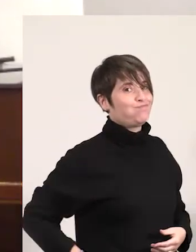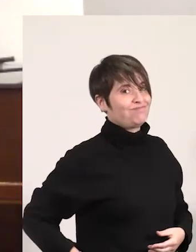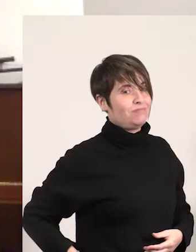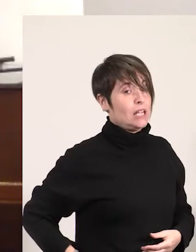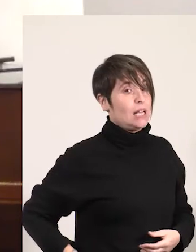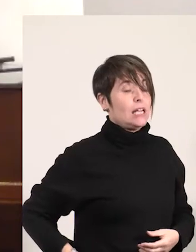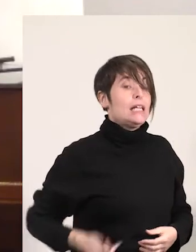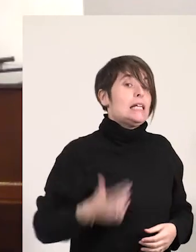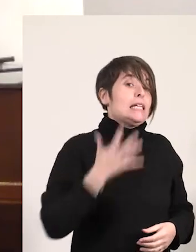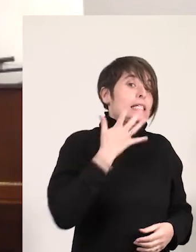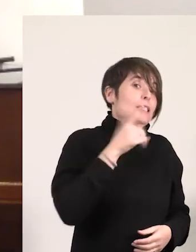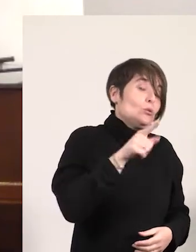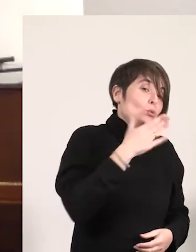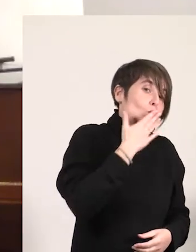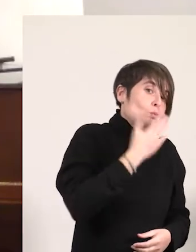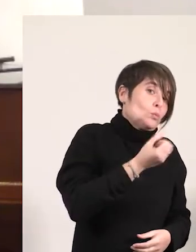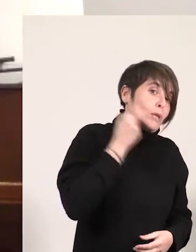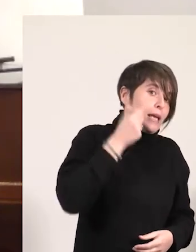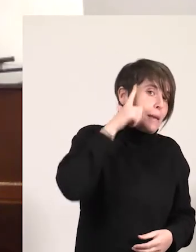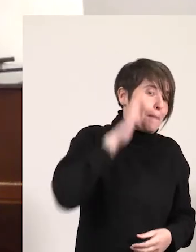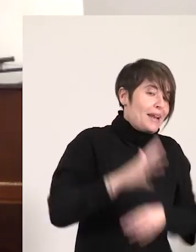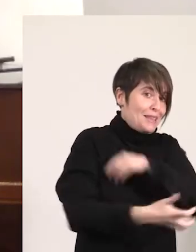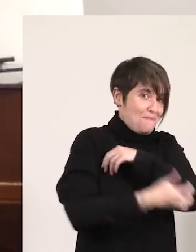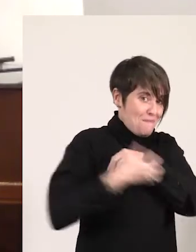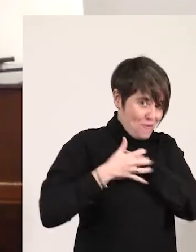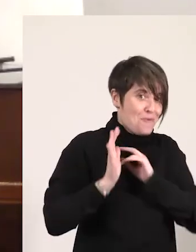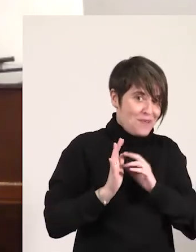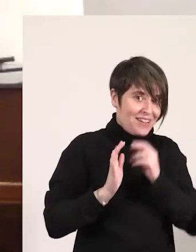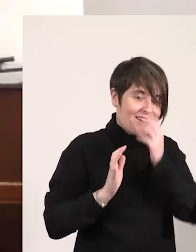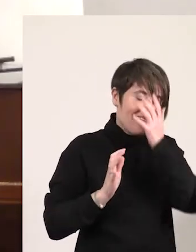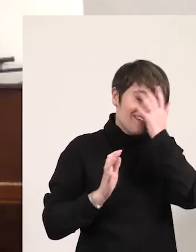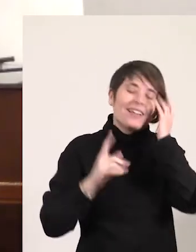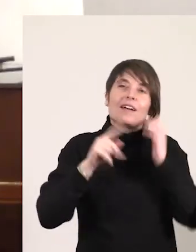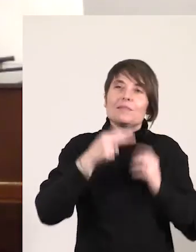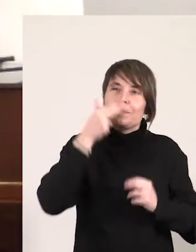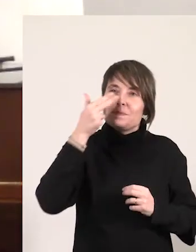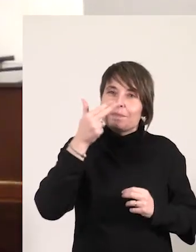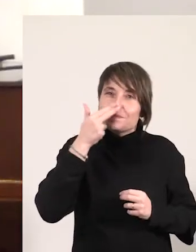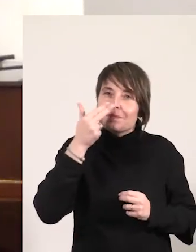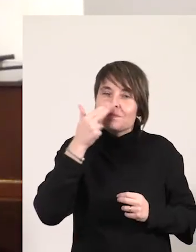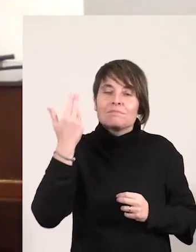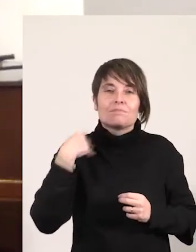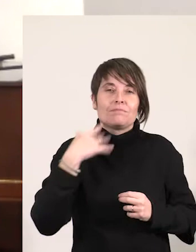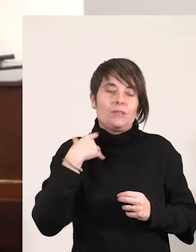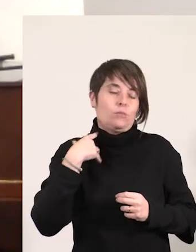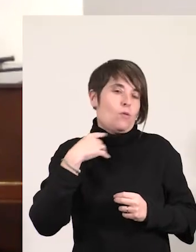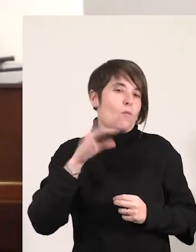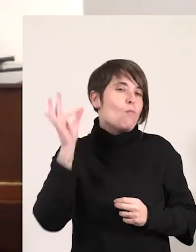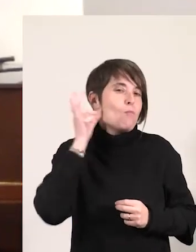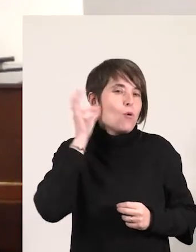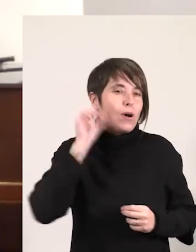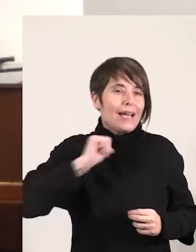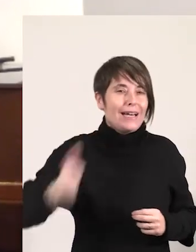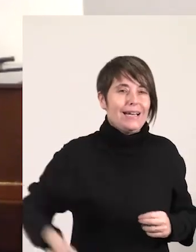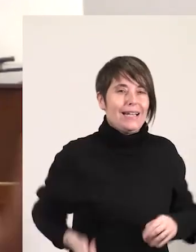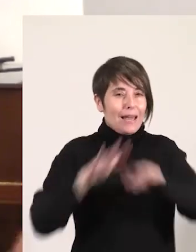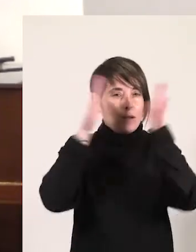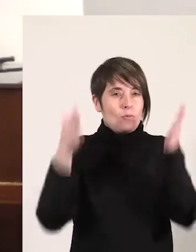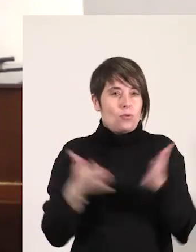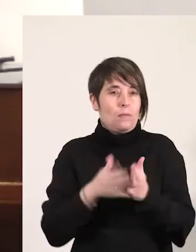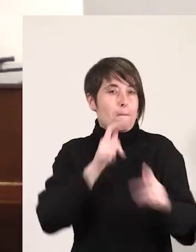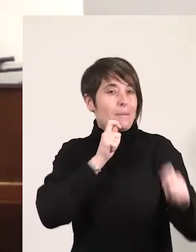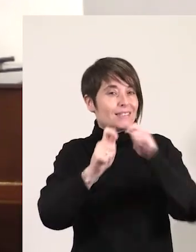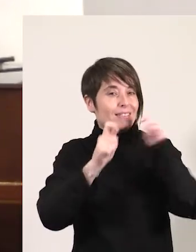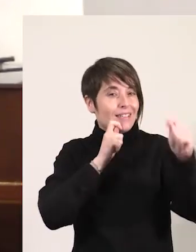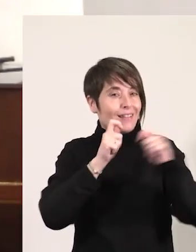el bolsillo. Lo cual no significa que si tú te callas, pues sigan pensando que no tienes nada. De hecho, hay una anécdota muy interesante de Oprah Winfrey, que es una de las